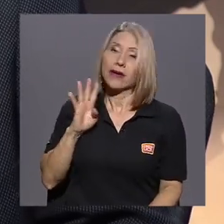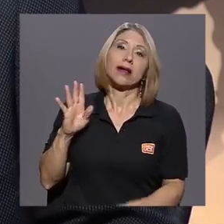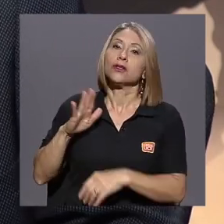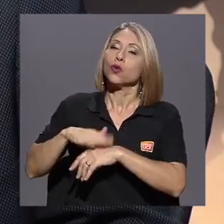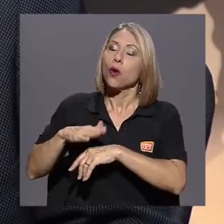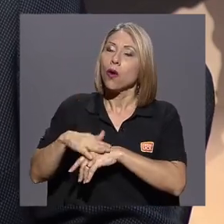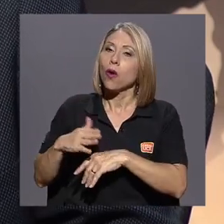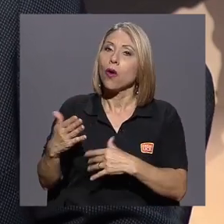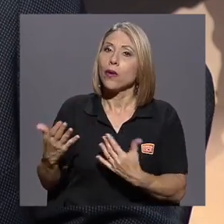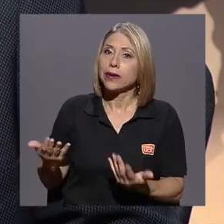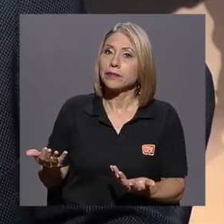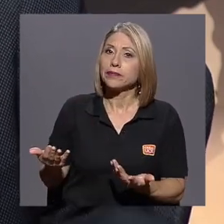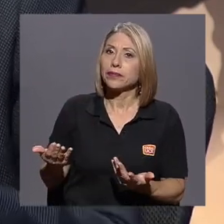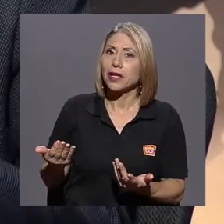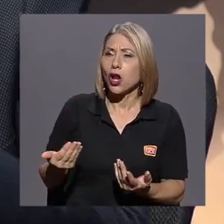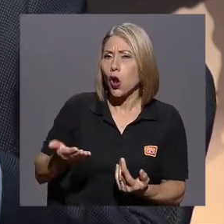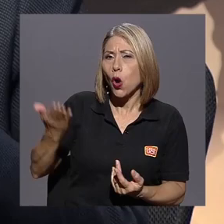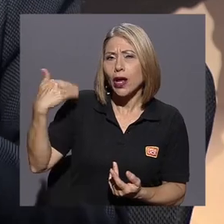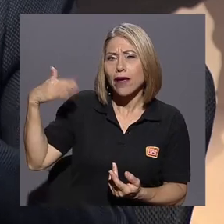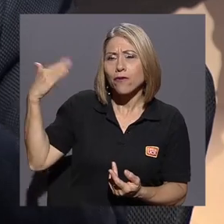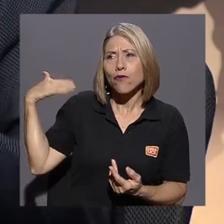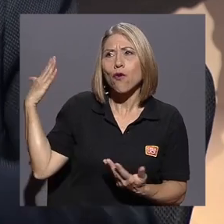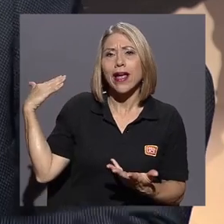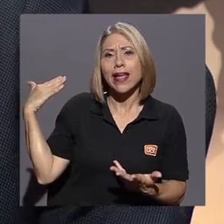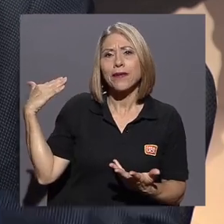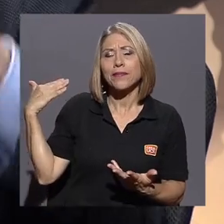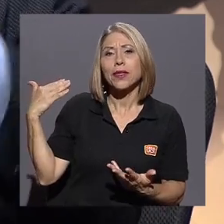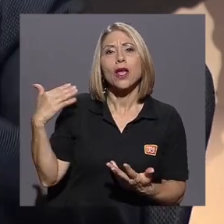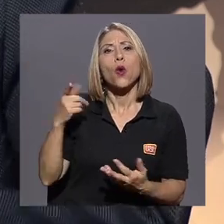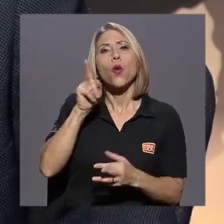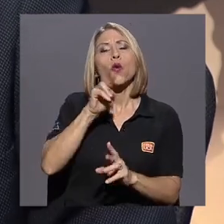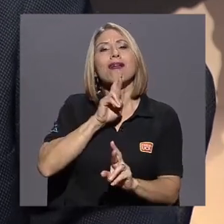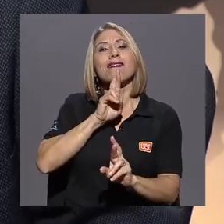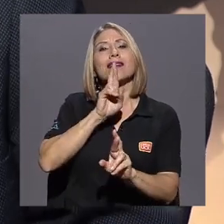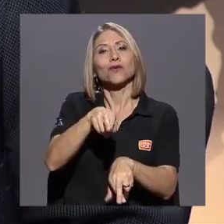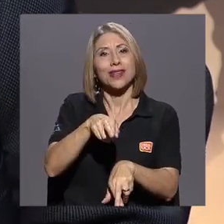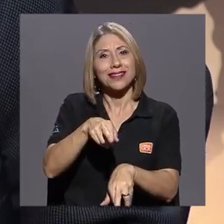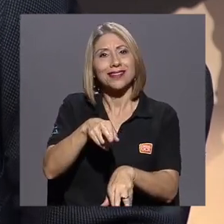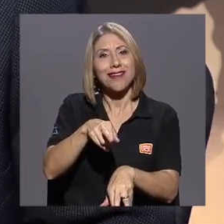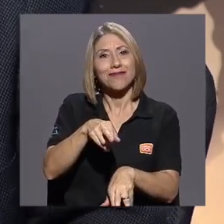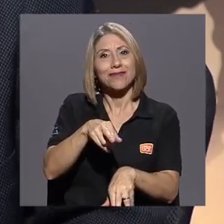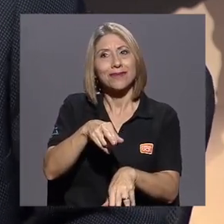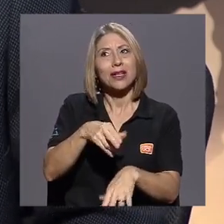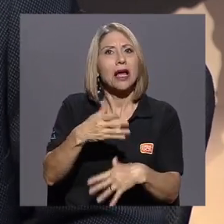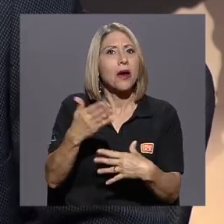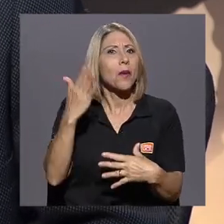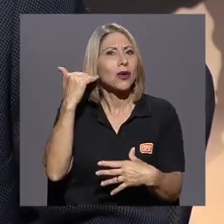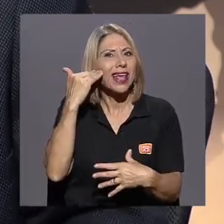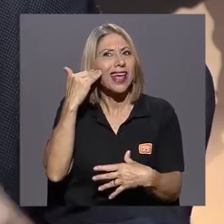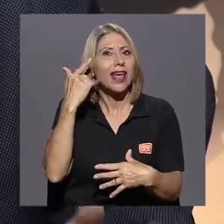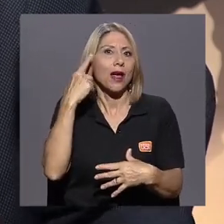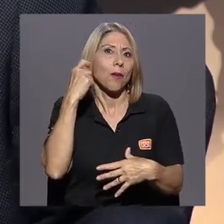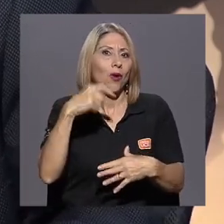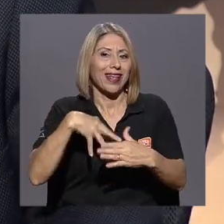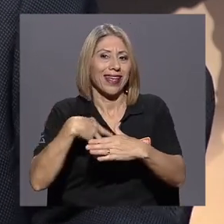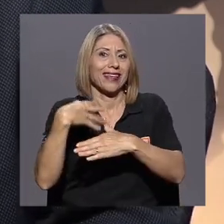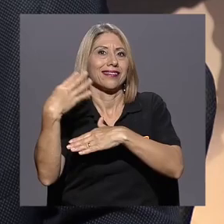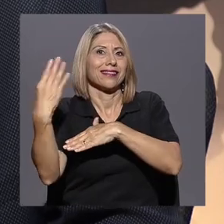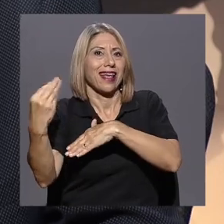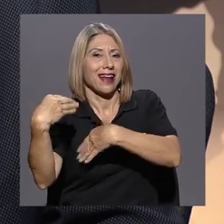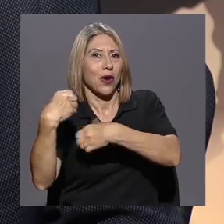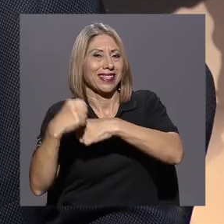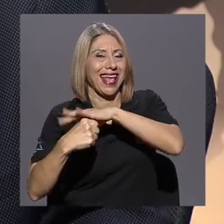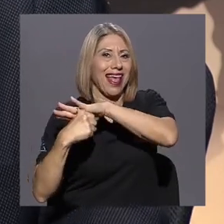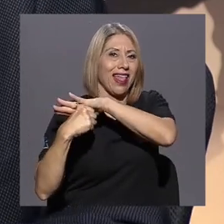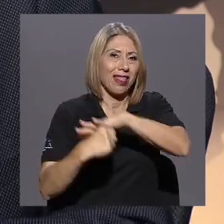precisamente a lo que fue una cierta reacción frente a la presión externa, ¿verdad? Y que se dio de una manera muy